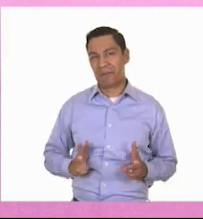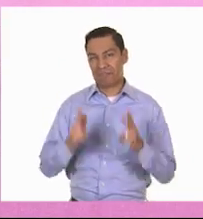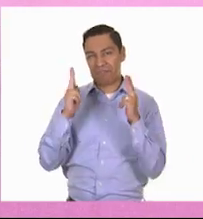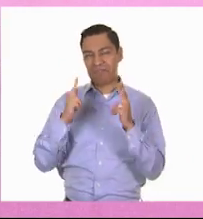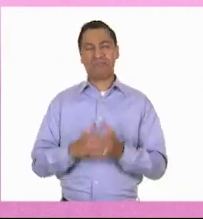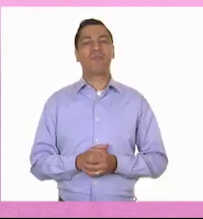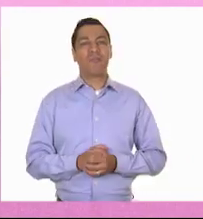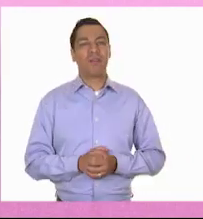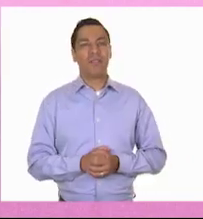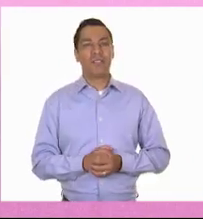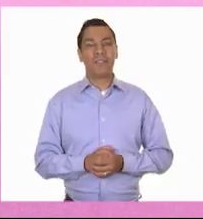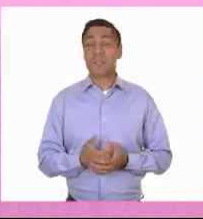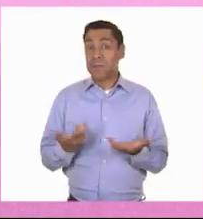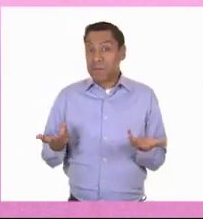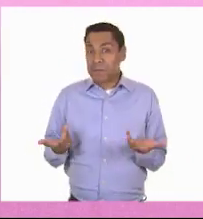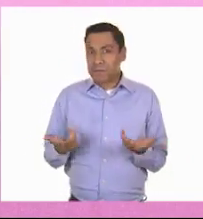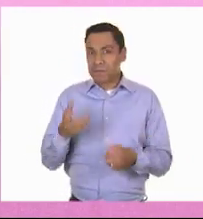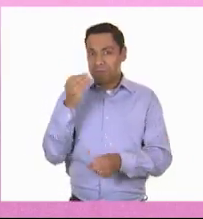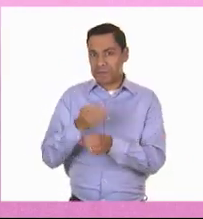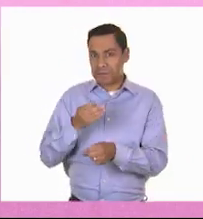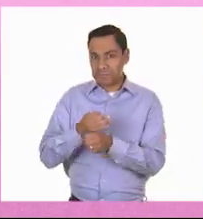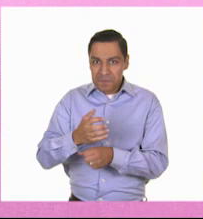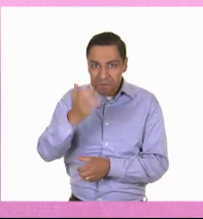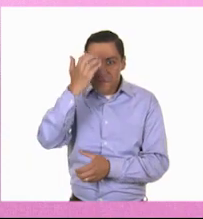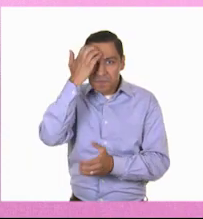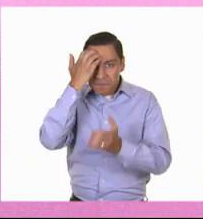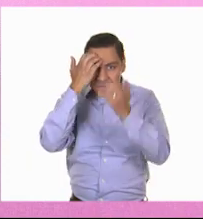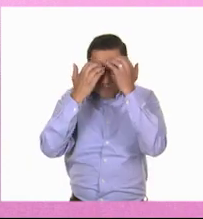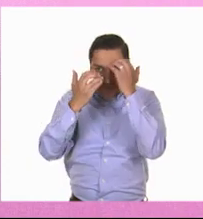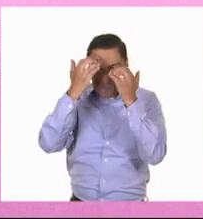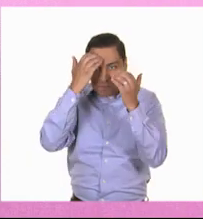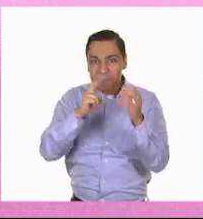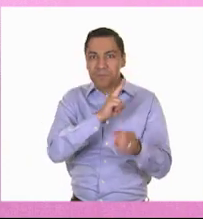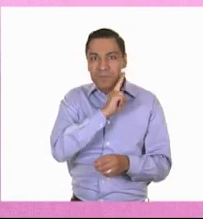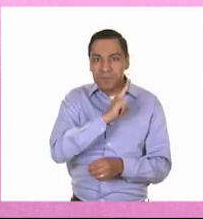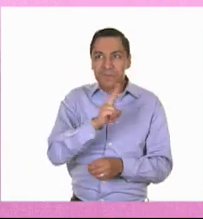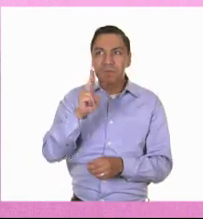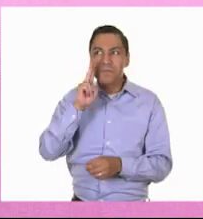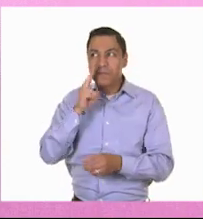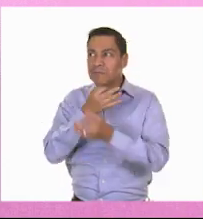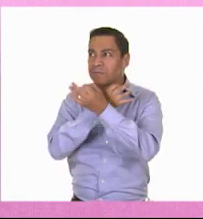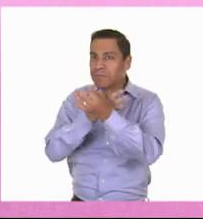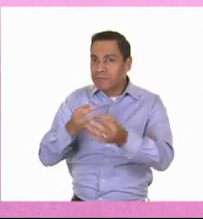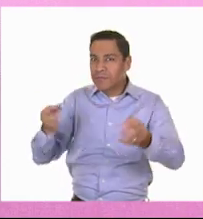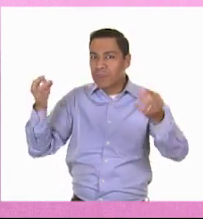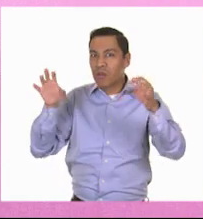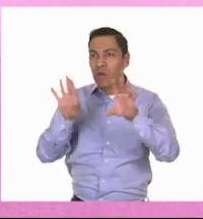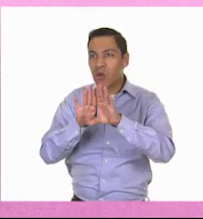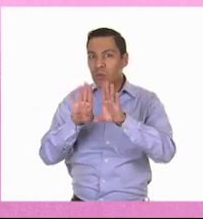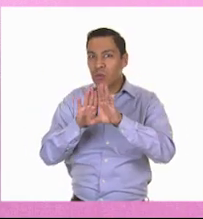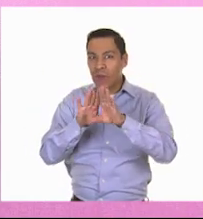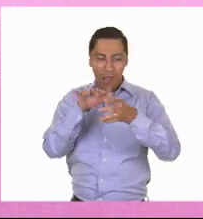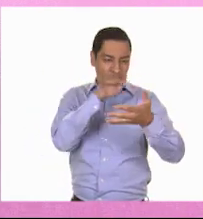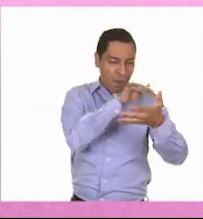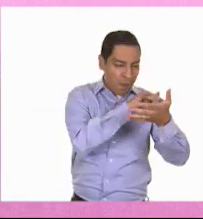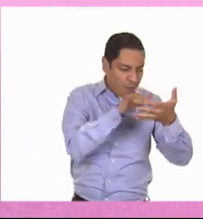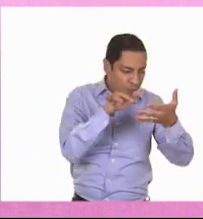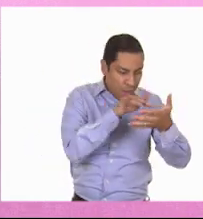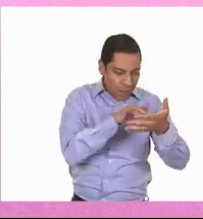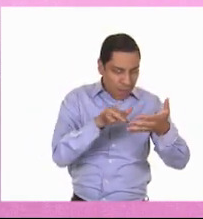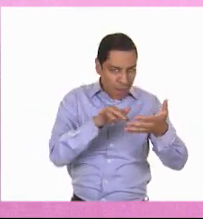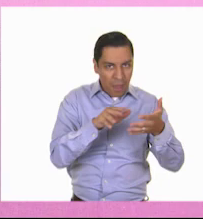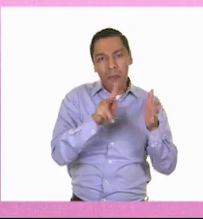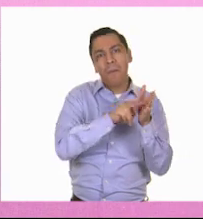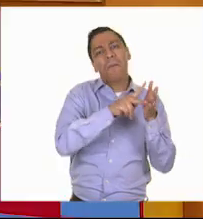idea, ¿no? Pero ya para conocerla con mucho más detalle, así cómo fue la esterilización, dónde, cómo y todo, entonces sí hay que ir a la nota